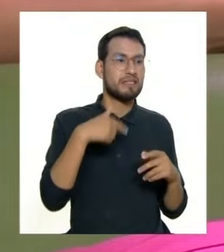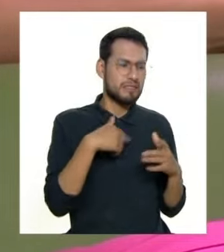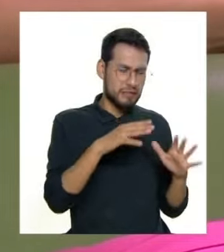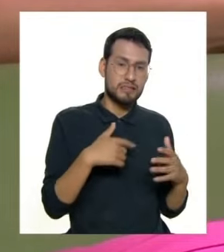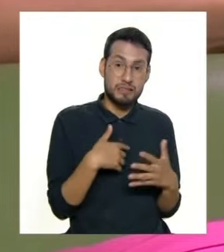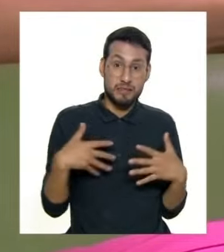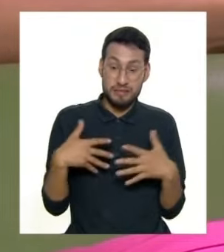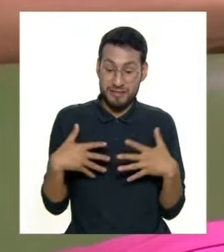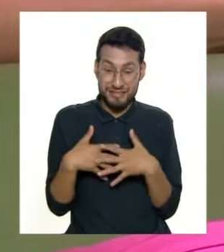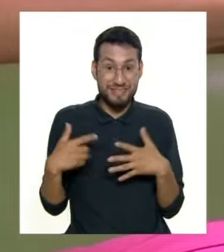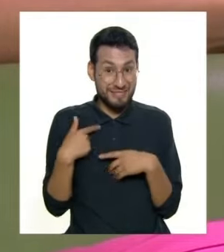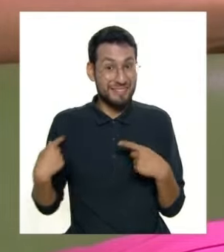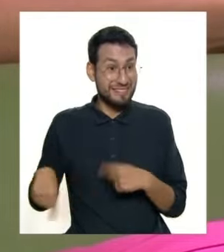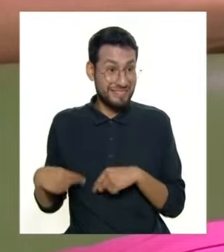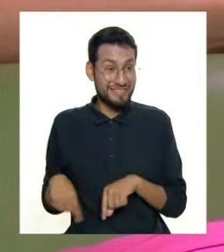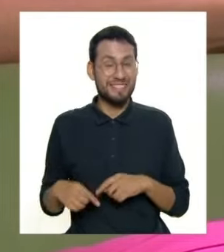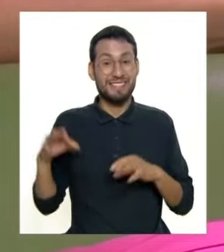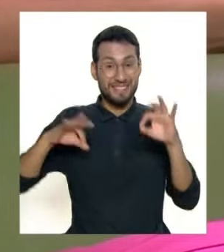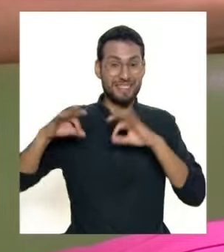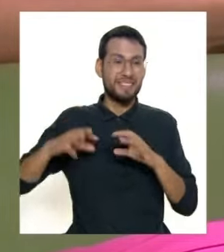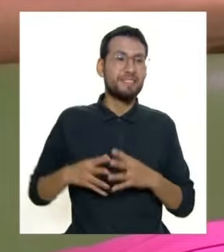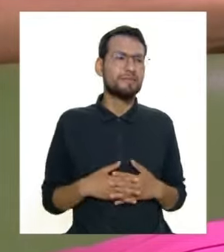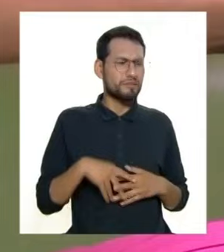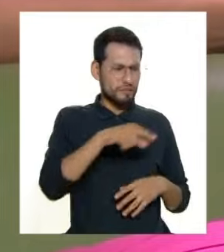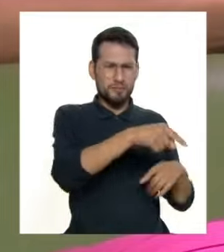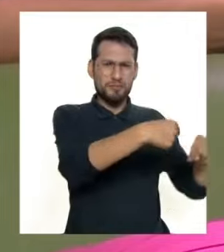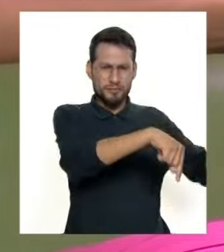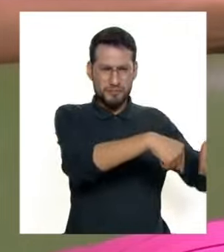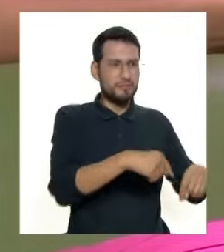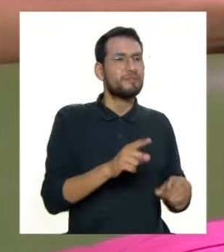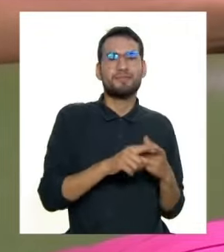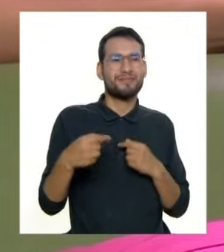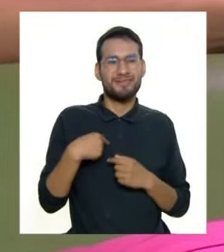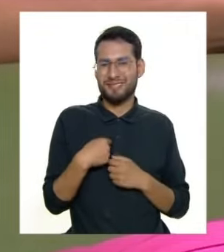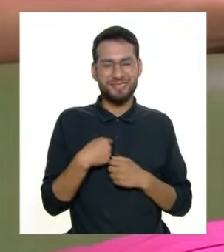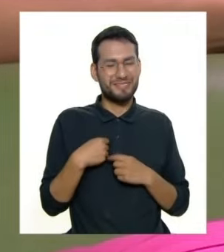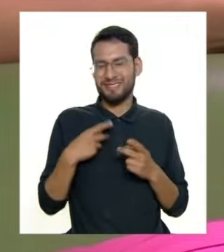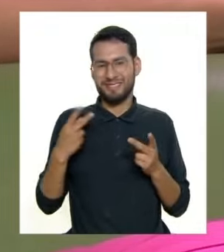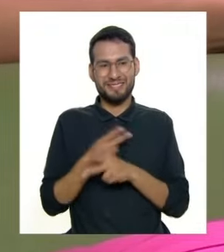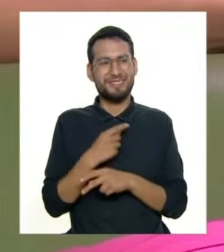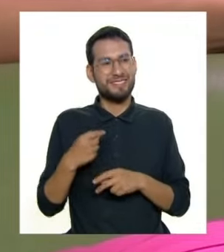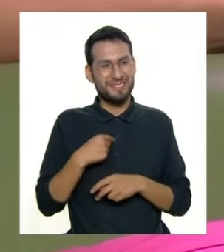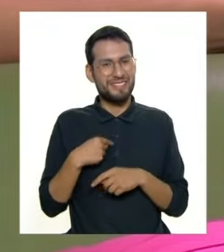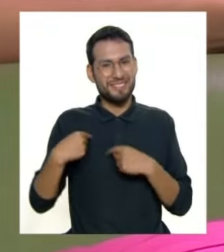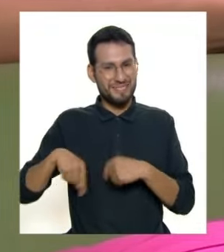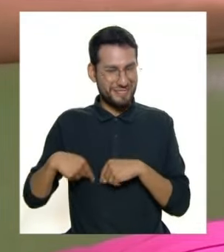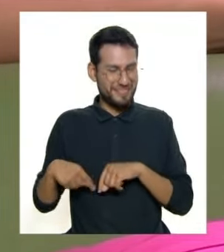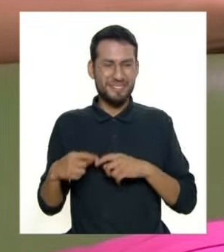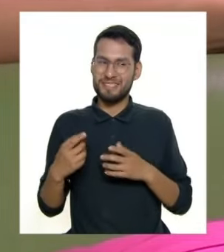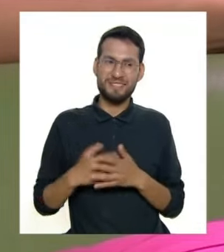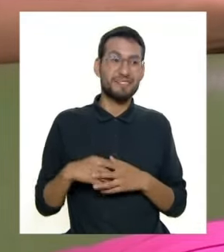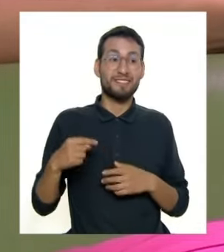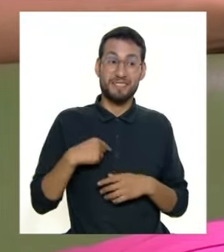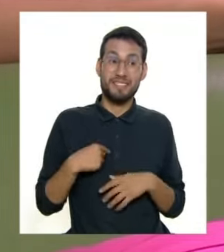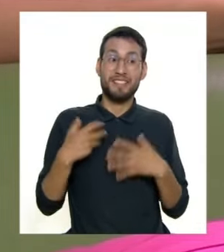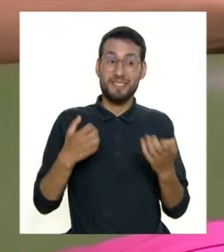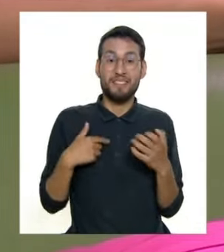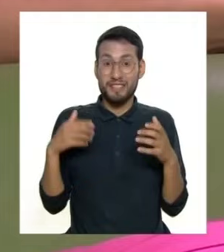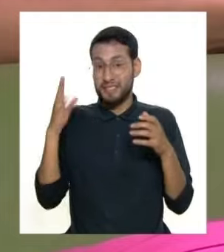en pánico, cuando estoy en teatro, ellos están nerviosos, pero nunca como yo. Claro. Nunca están tan nerviosos como yo. Yo soy capaz de